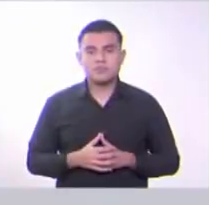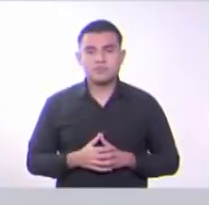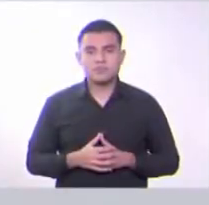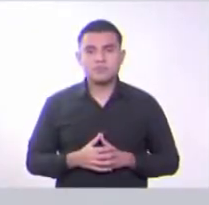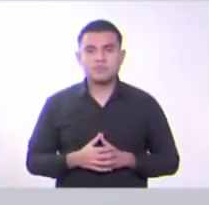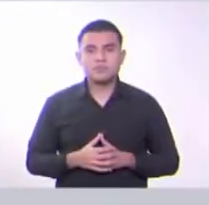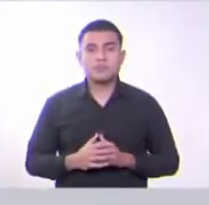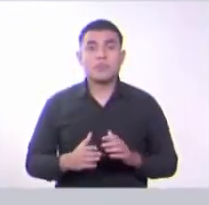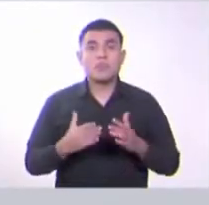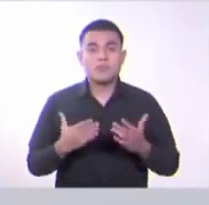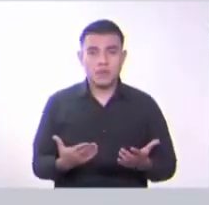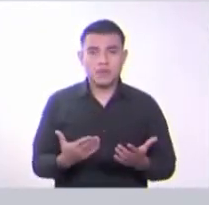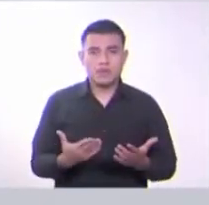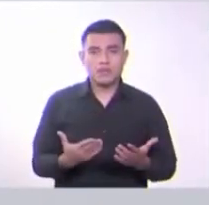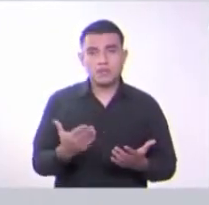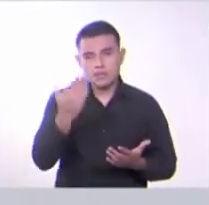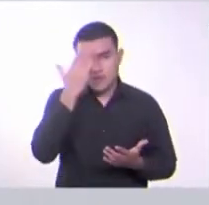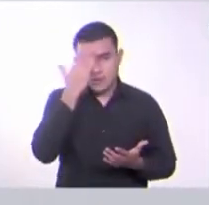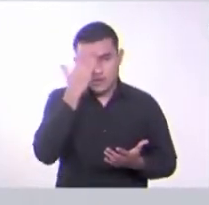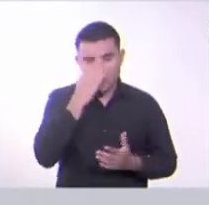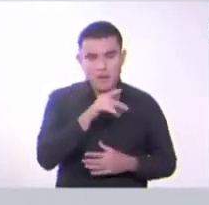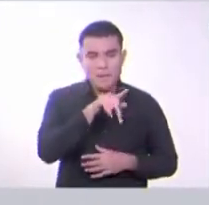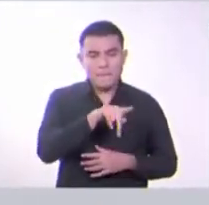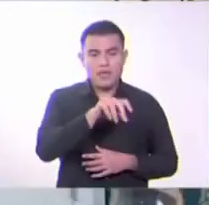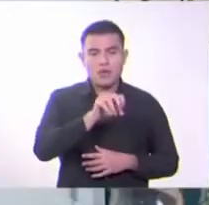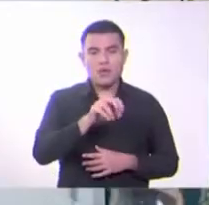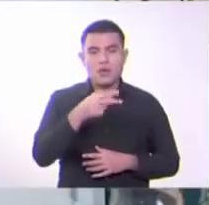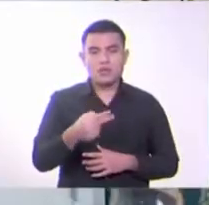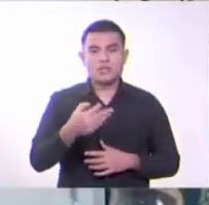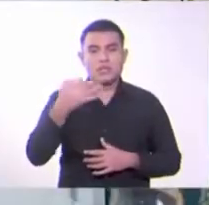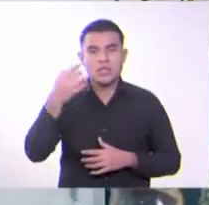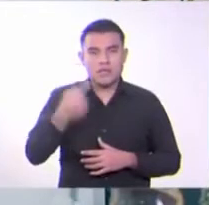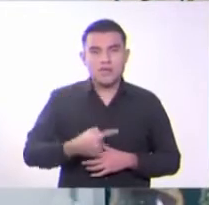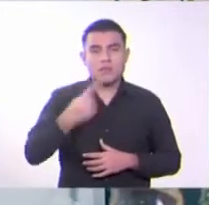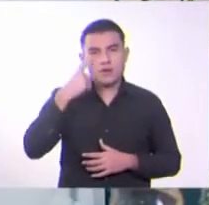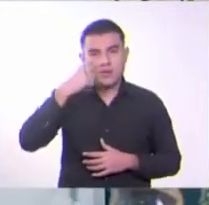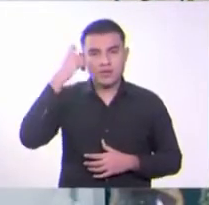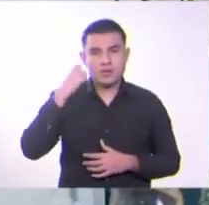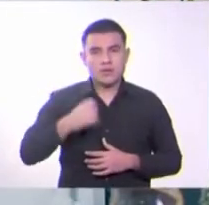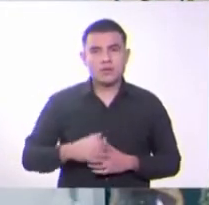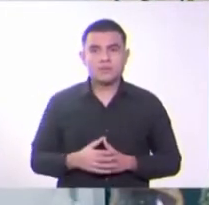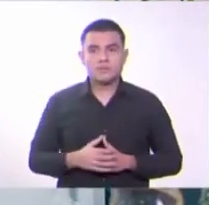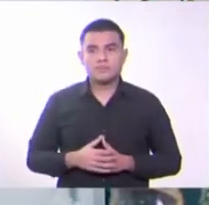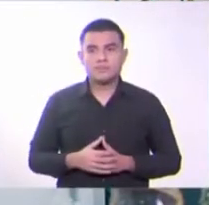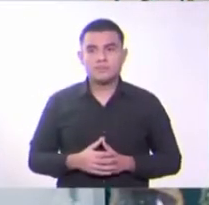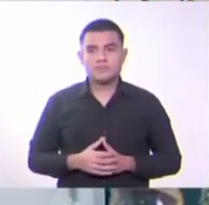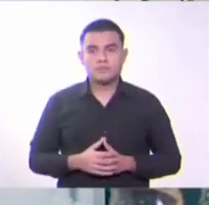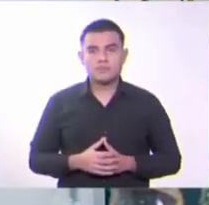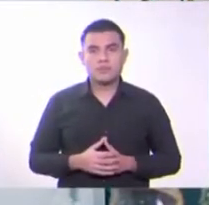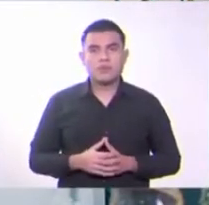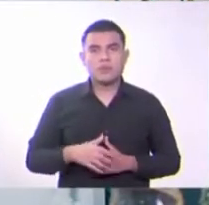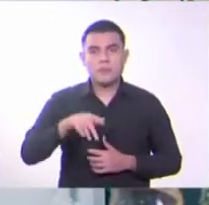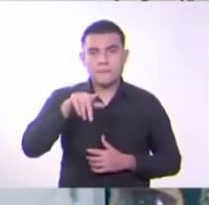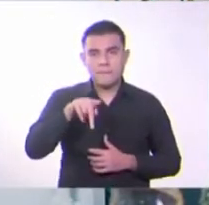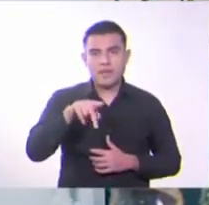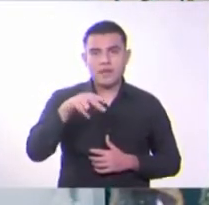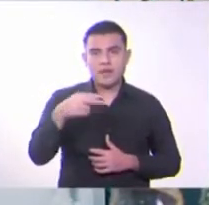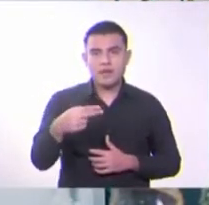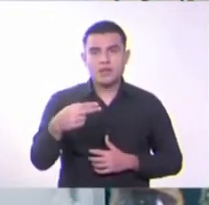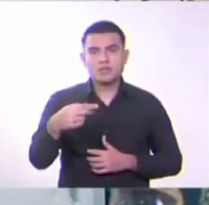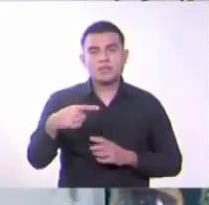Para encontrar el pOH debemos recordar que el pH